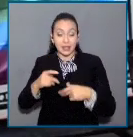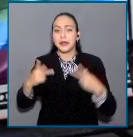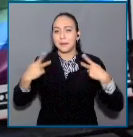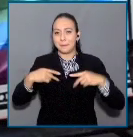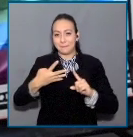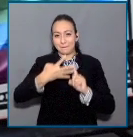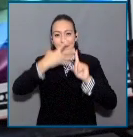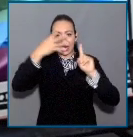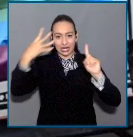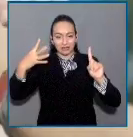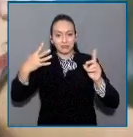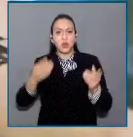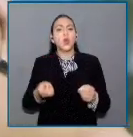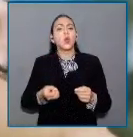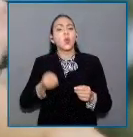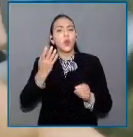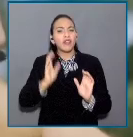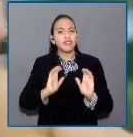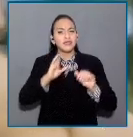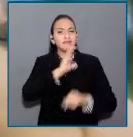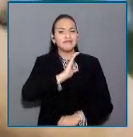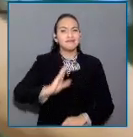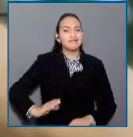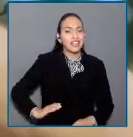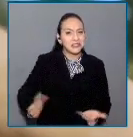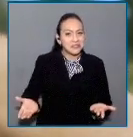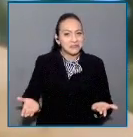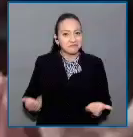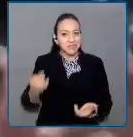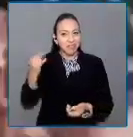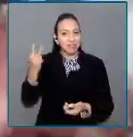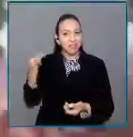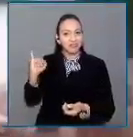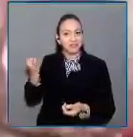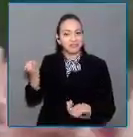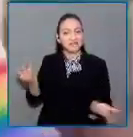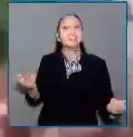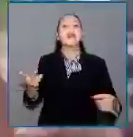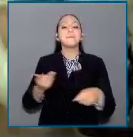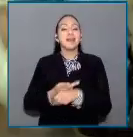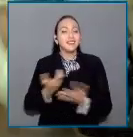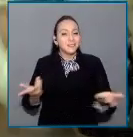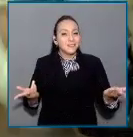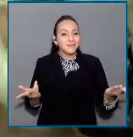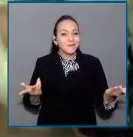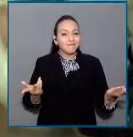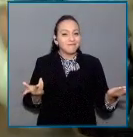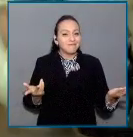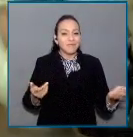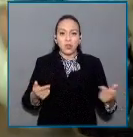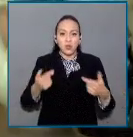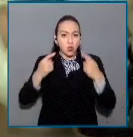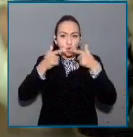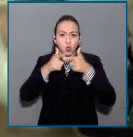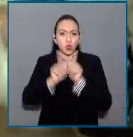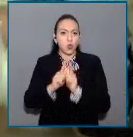2 de junio, fenómeno que dijo fue identificado en todo el país sin importar el partido. Hay casos en los que sí se